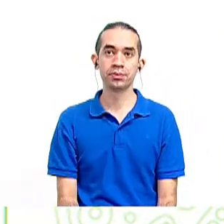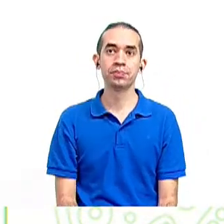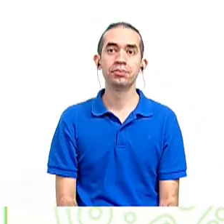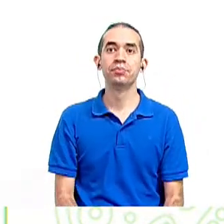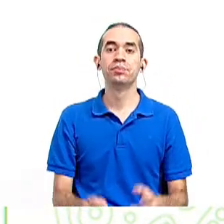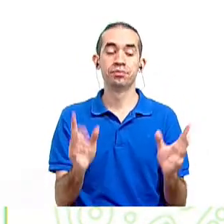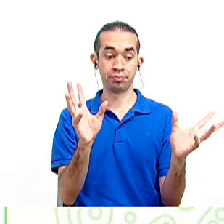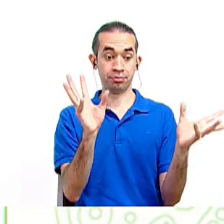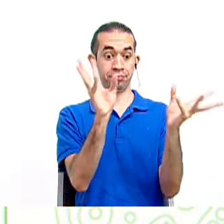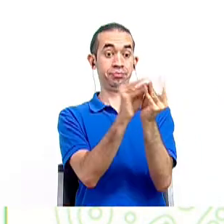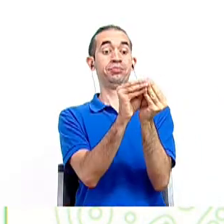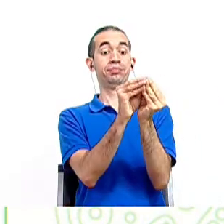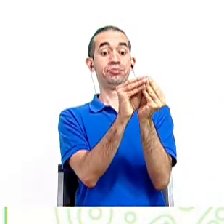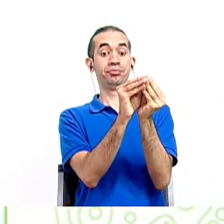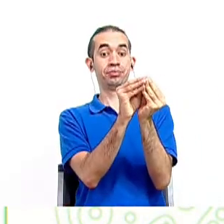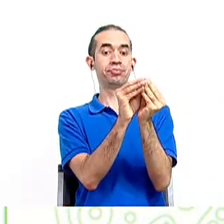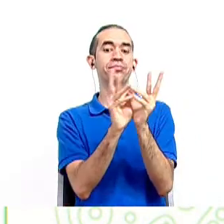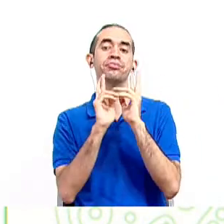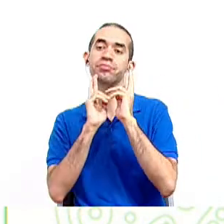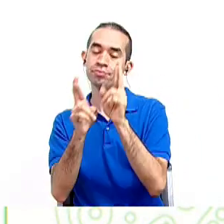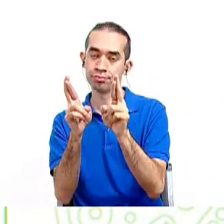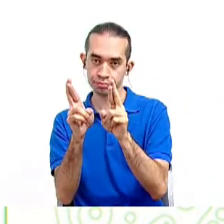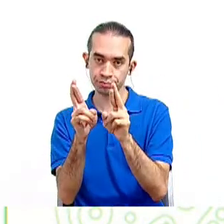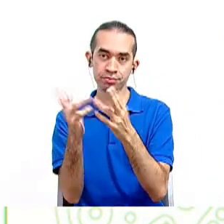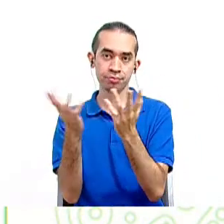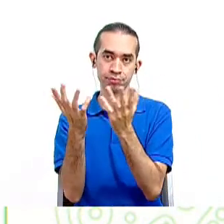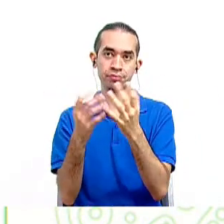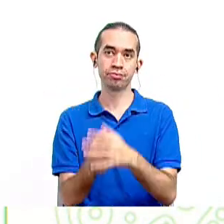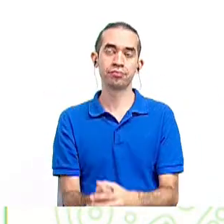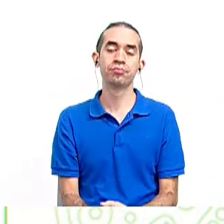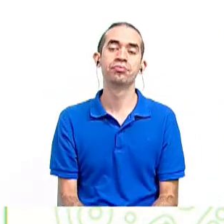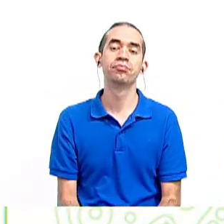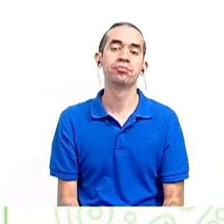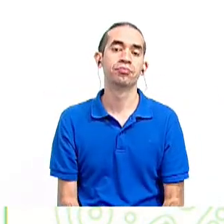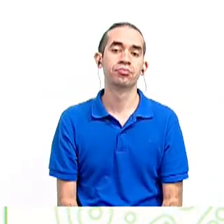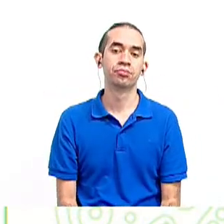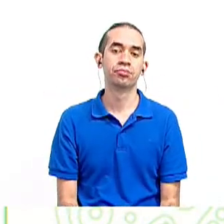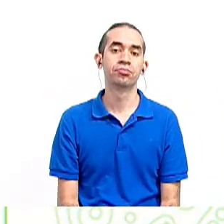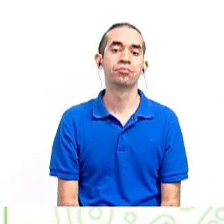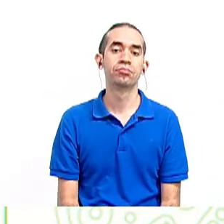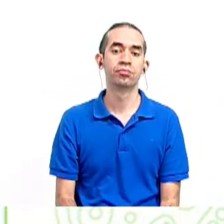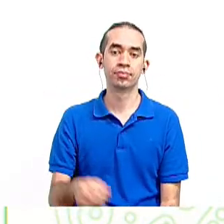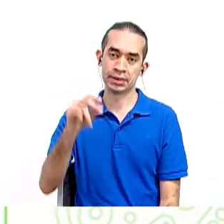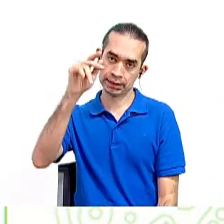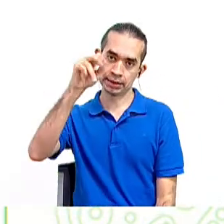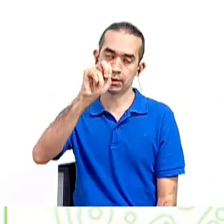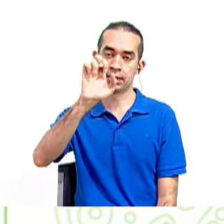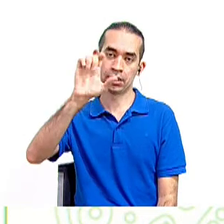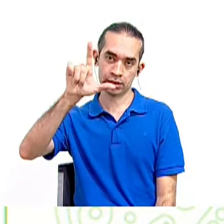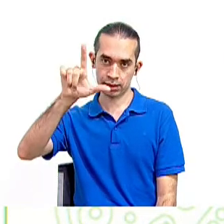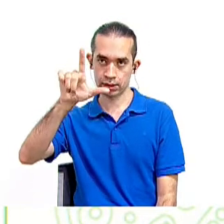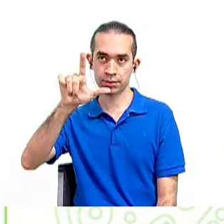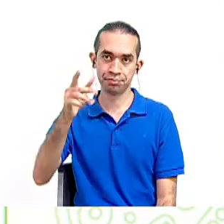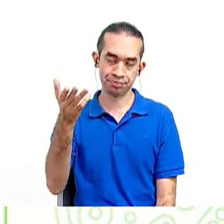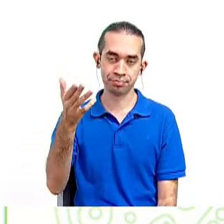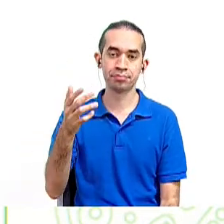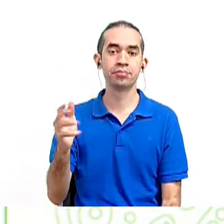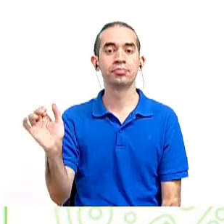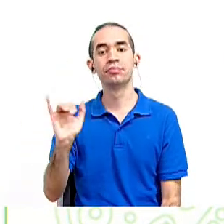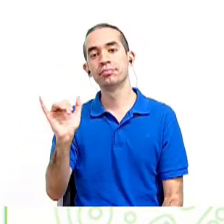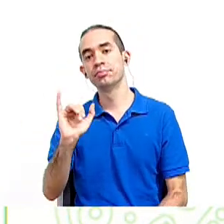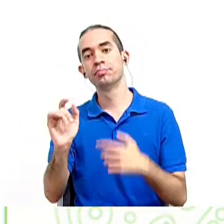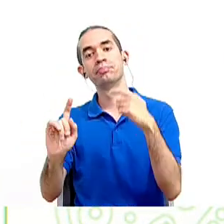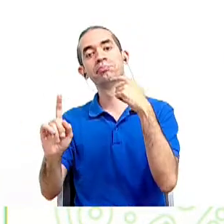Resulta que cuando estos se combinan, hay una reacción química de por medio y producen como resultado cloruro de sodio, que es la sal de cocina